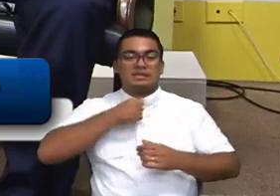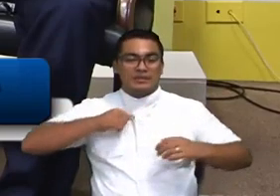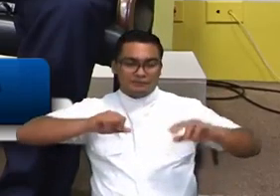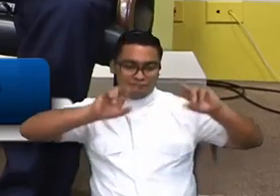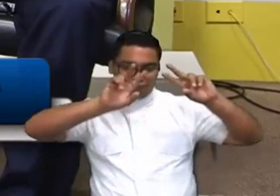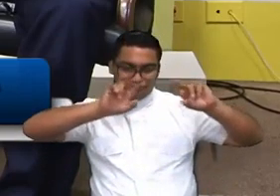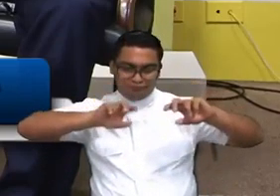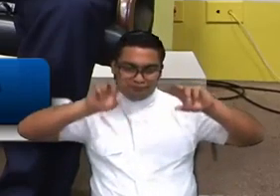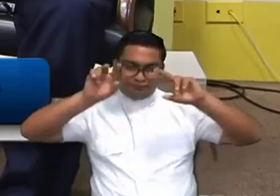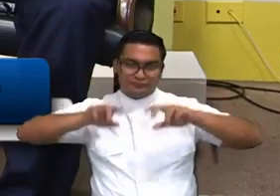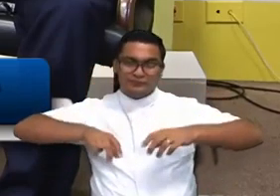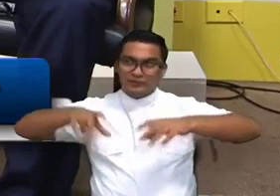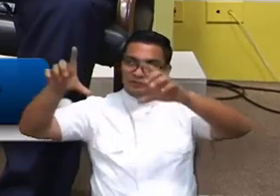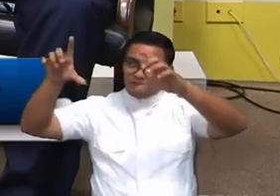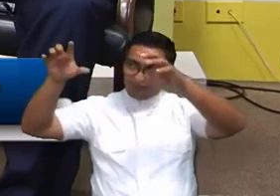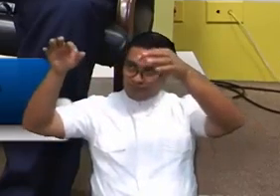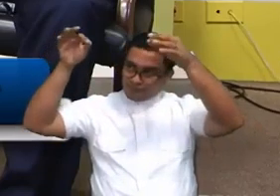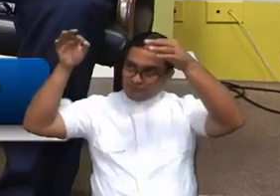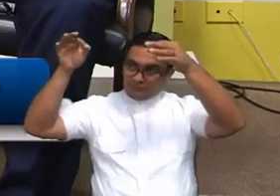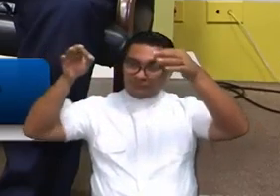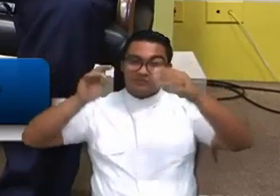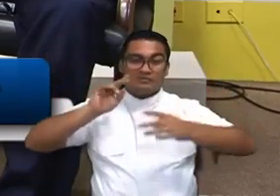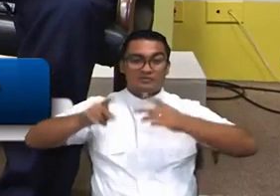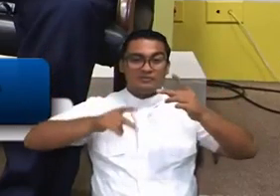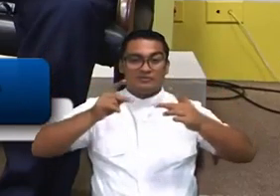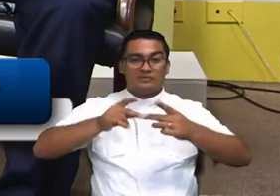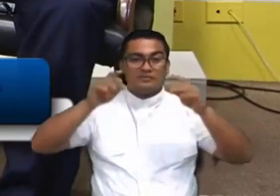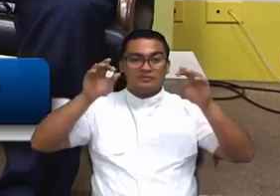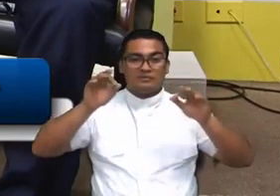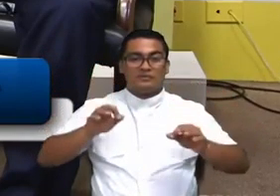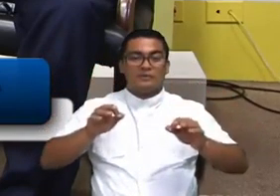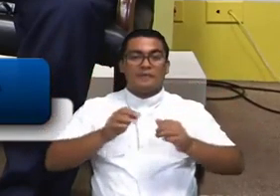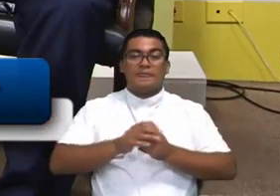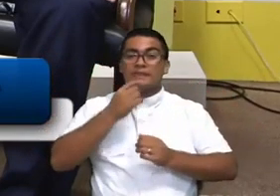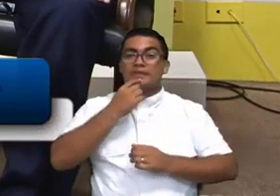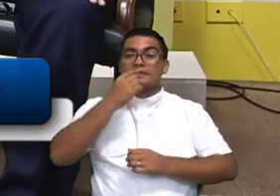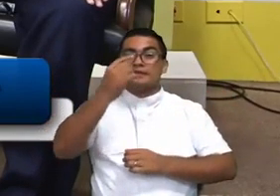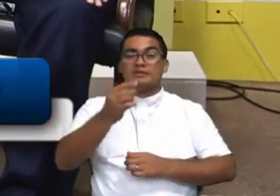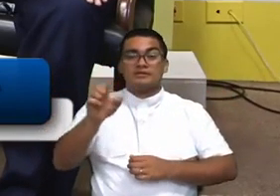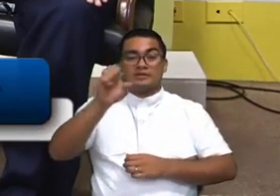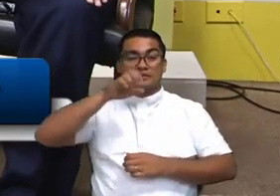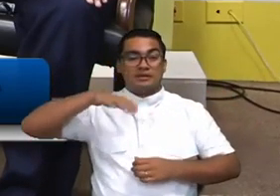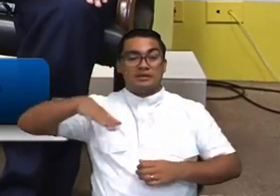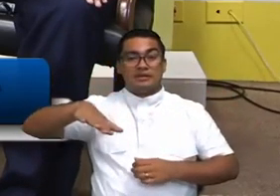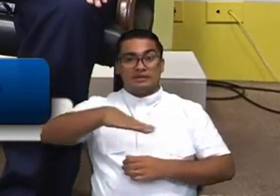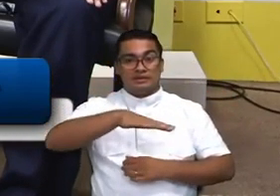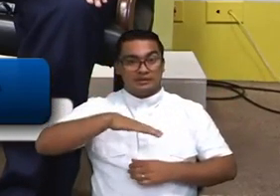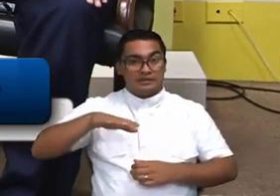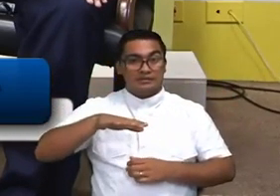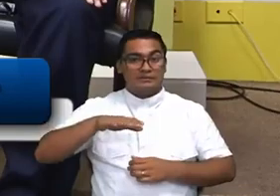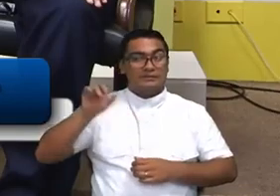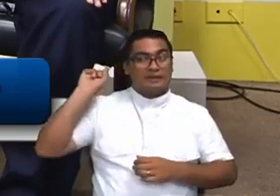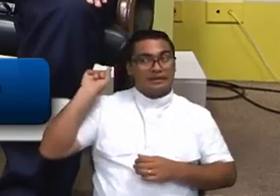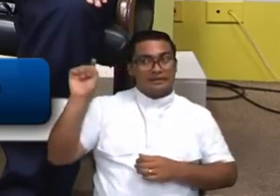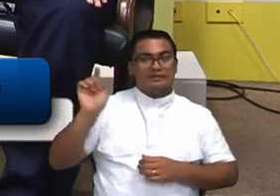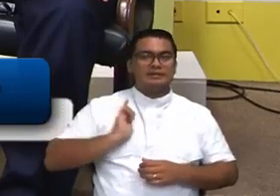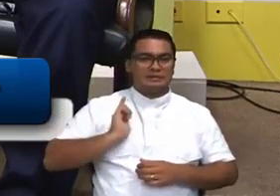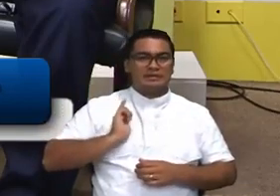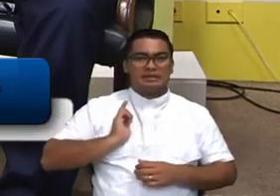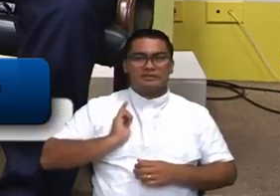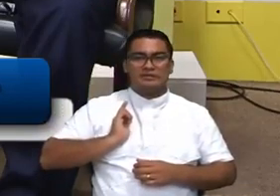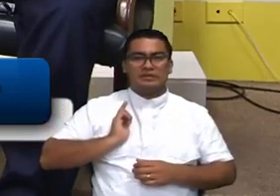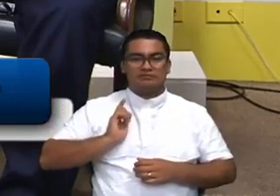pacientes. Por ejemplo, digamos que tenemos un tomógrafo en Estelí. En Estelí contamos con un tomógrafo. El sistema de salud cuenta con un tomógrafo.